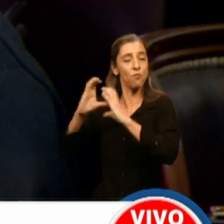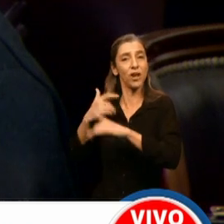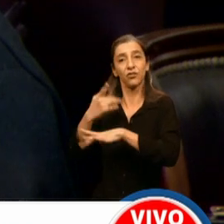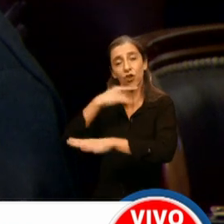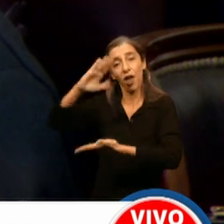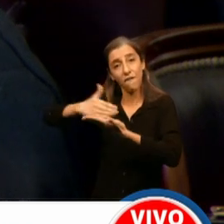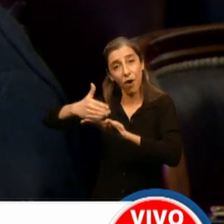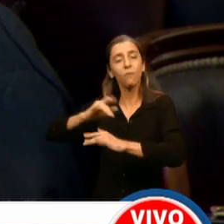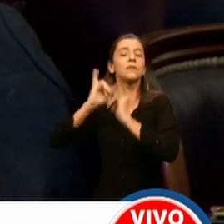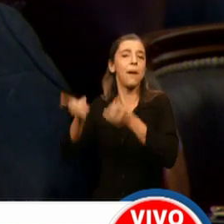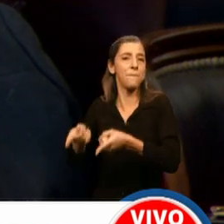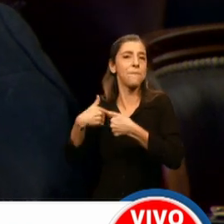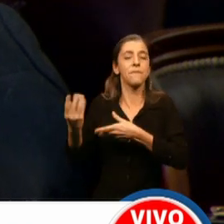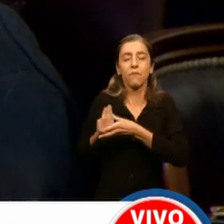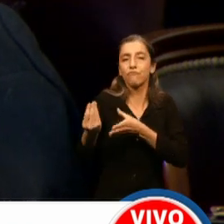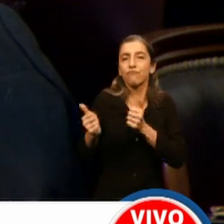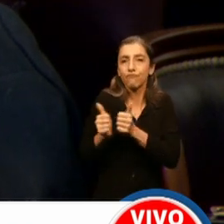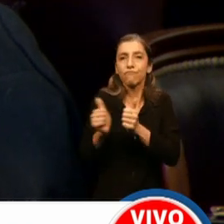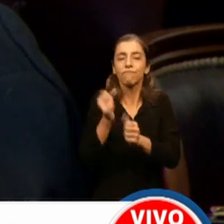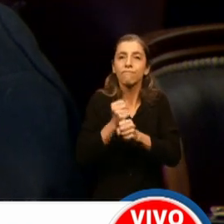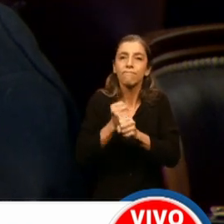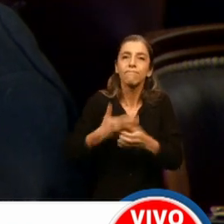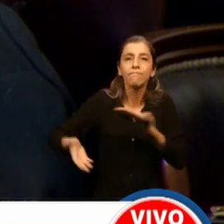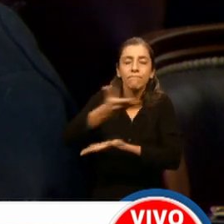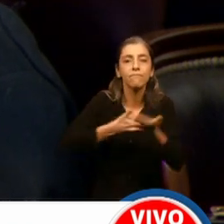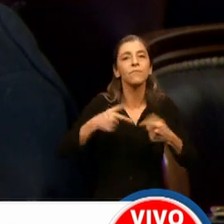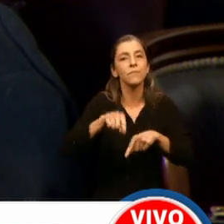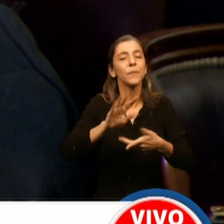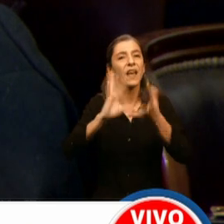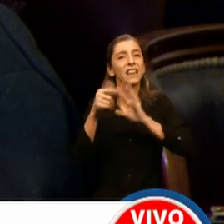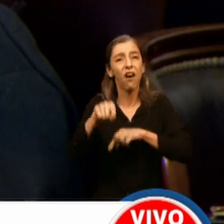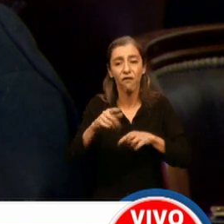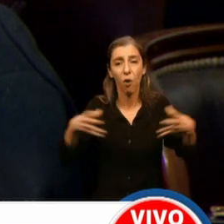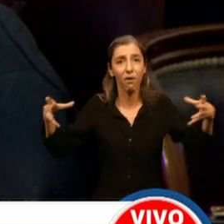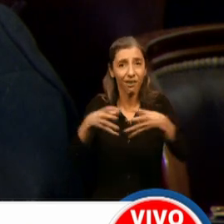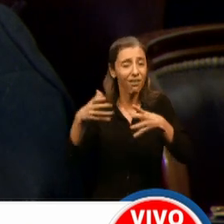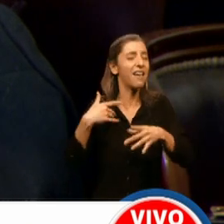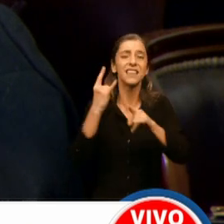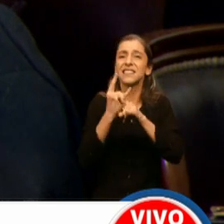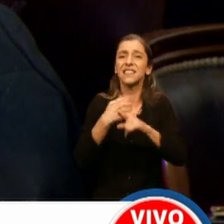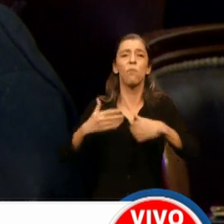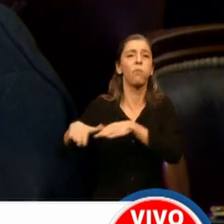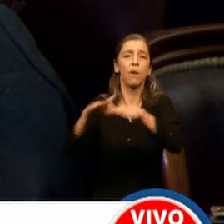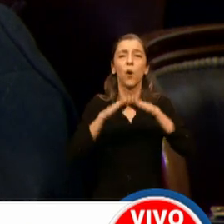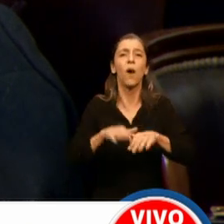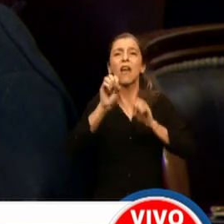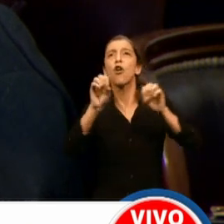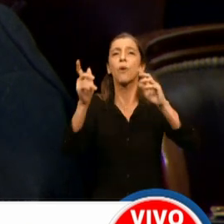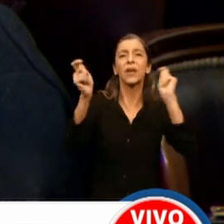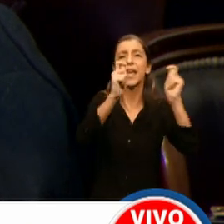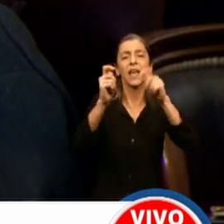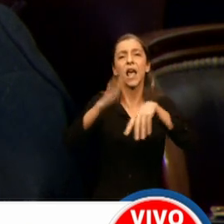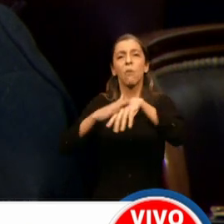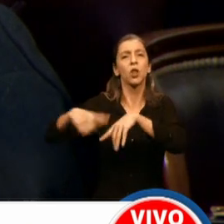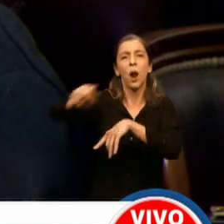el transfeminismo construye así de forma colectiva horizontal disruptiva sin mezquindades sin nombres propios sin negocio